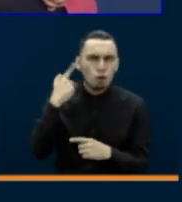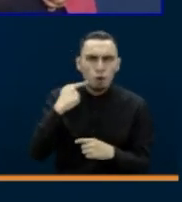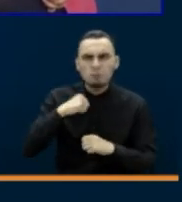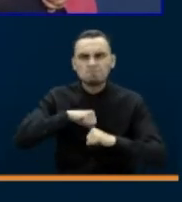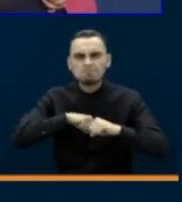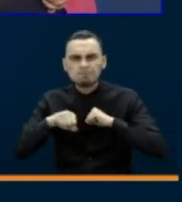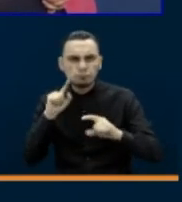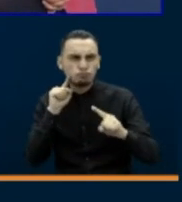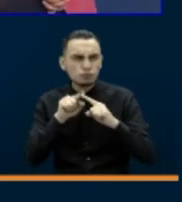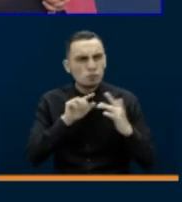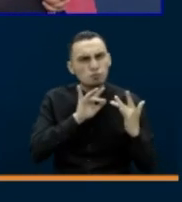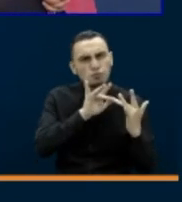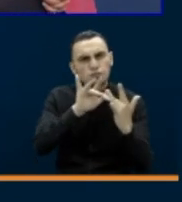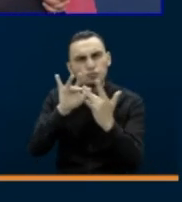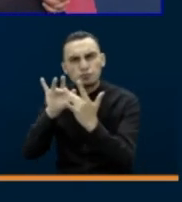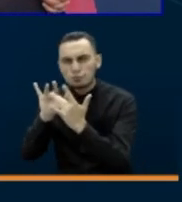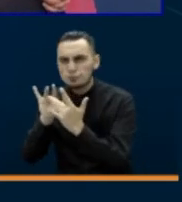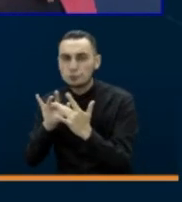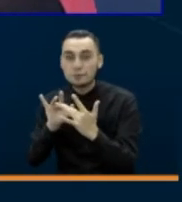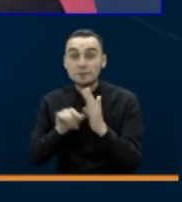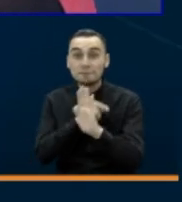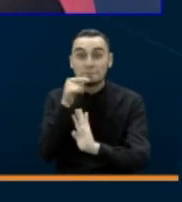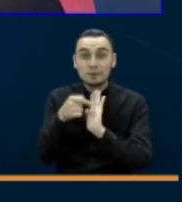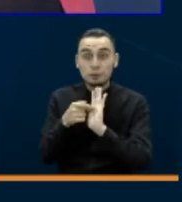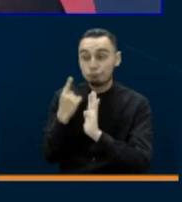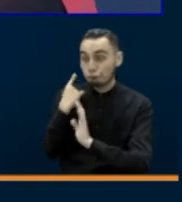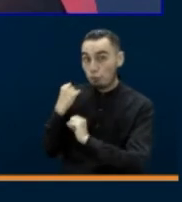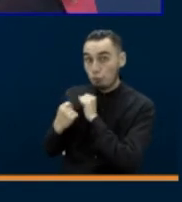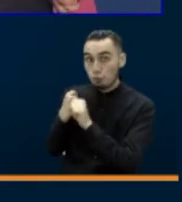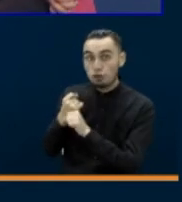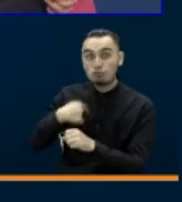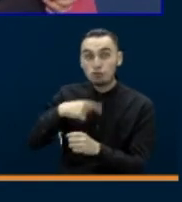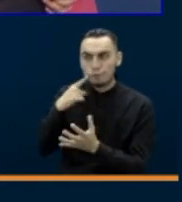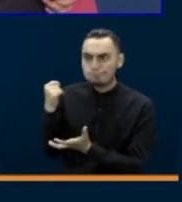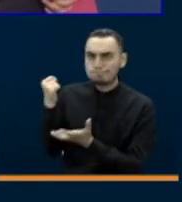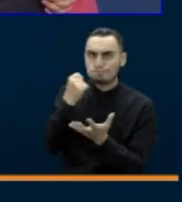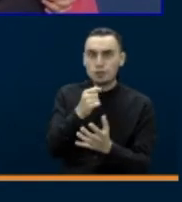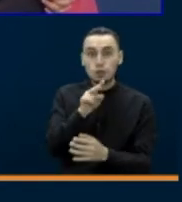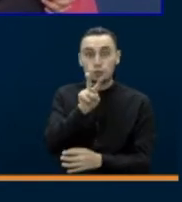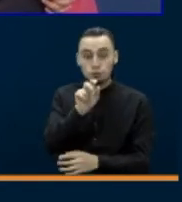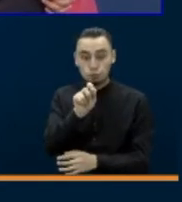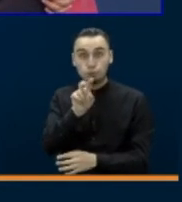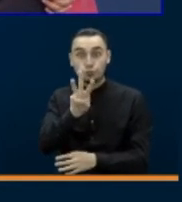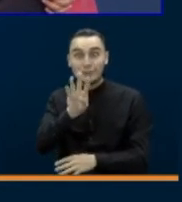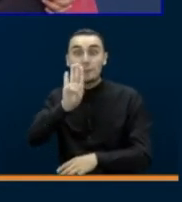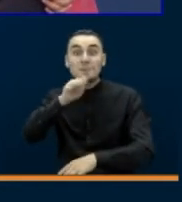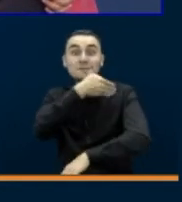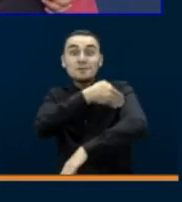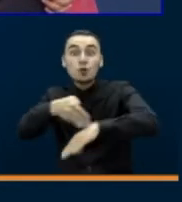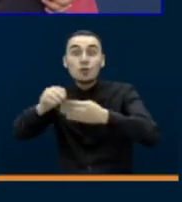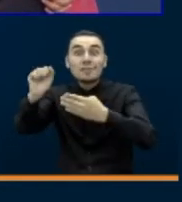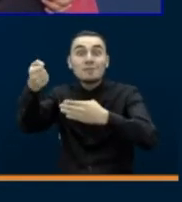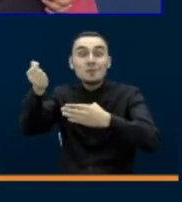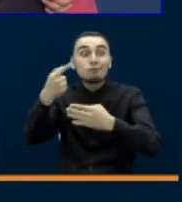colombianos. Durante este último año invertimos más de 2.3 billones de pesos en nuestros programas de